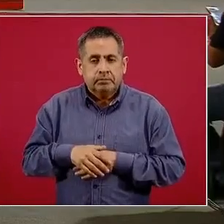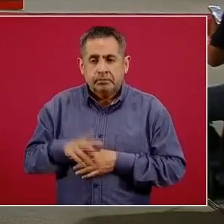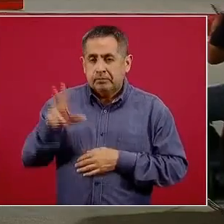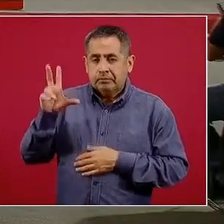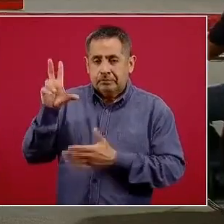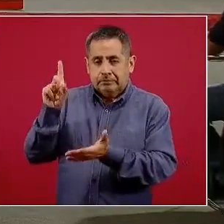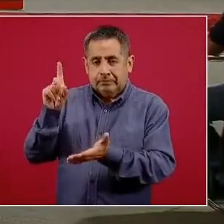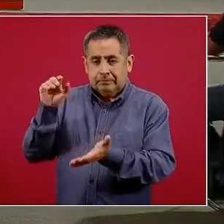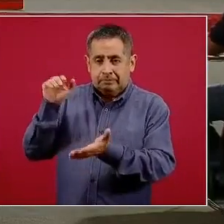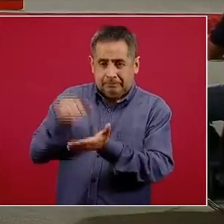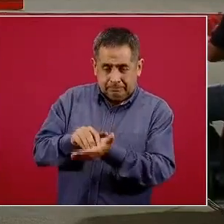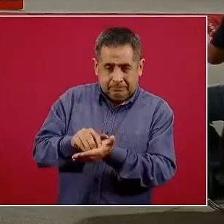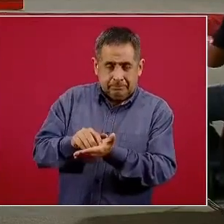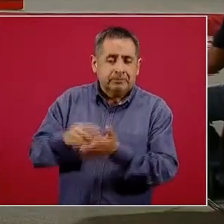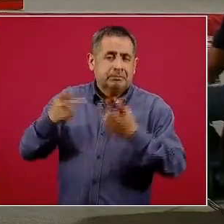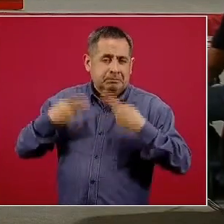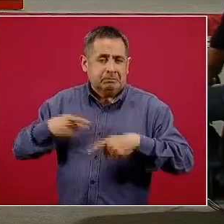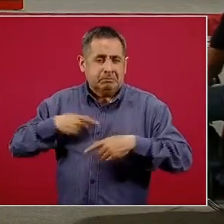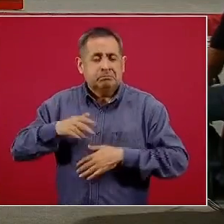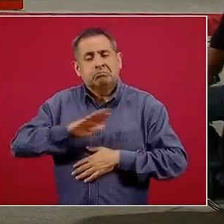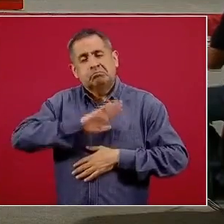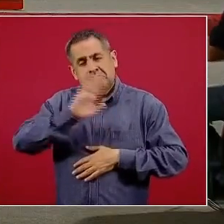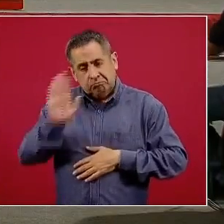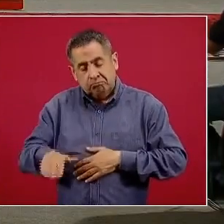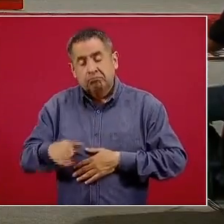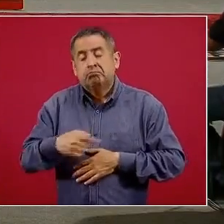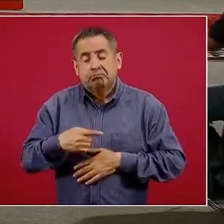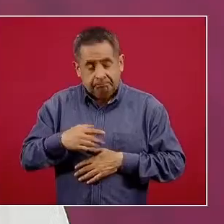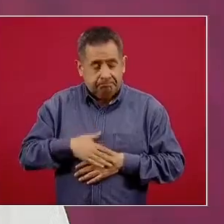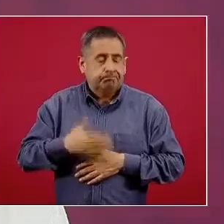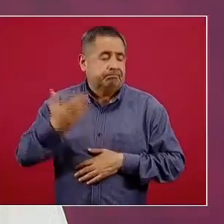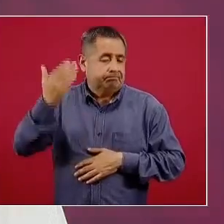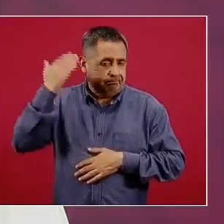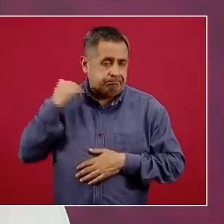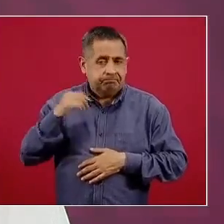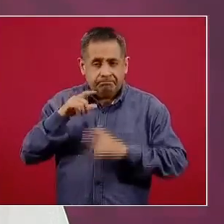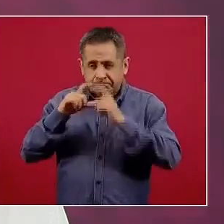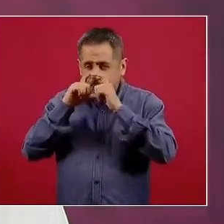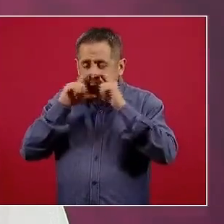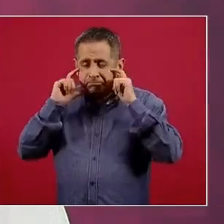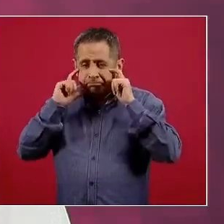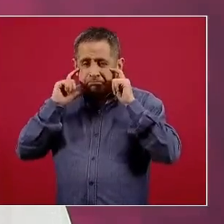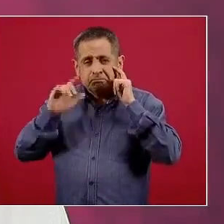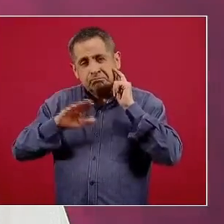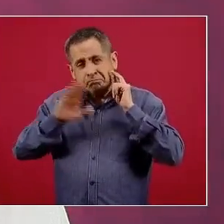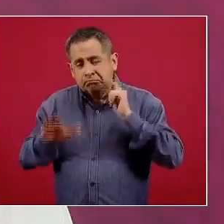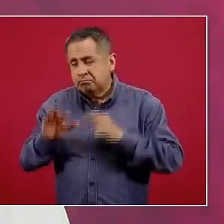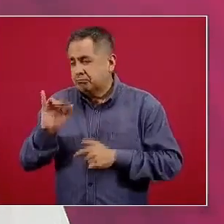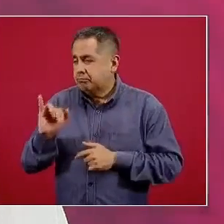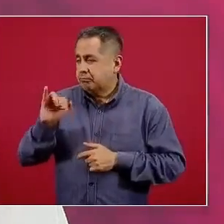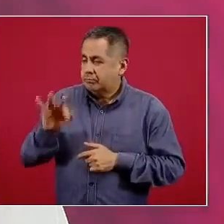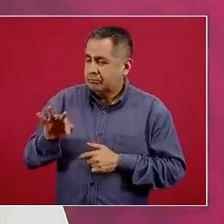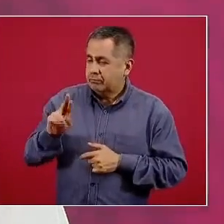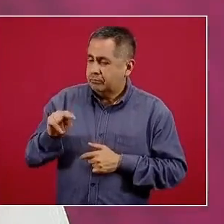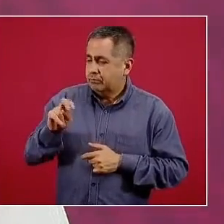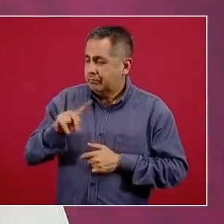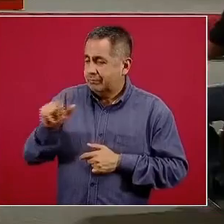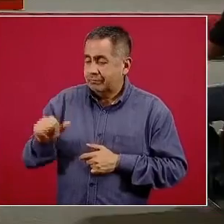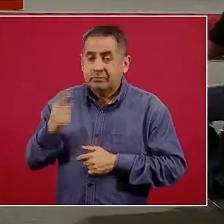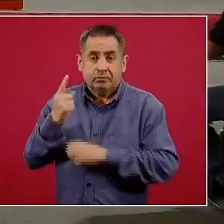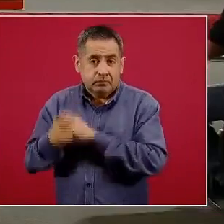30,000 muertes, número redondo, 30,000 muertes ocurren cada año por neumonía e